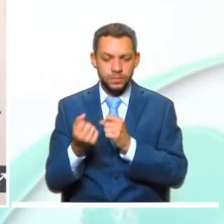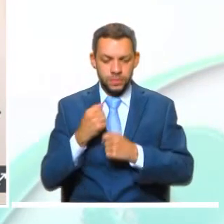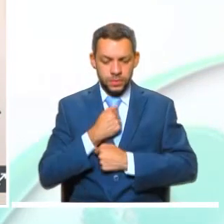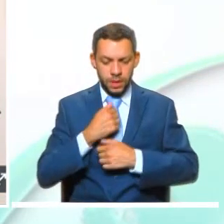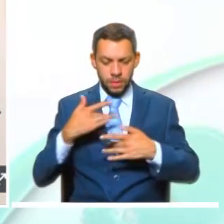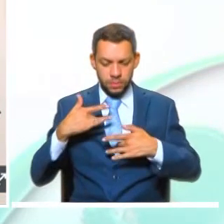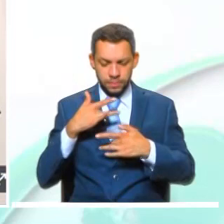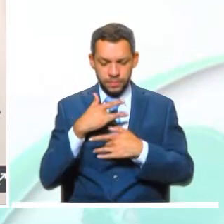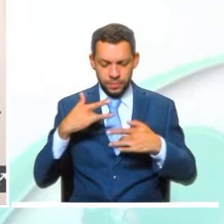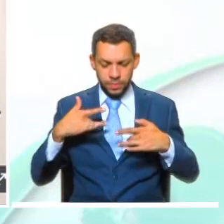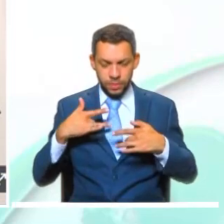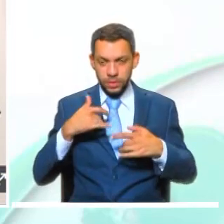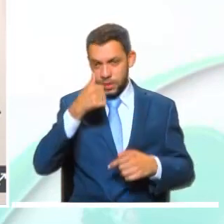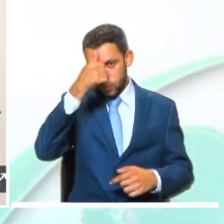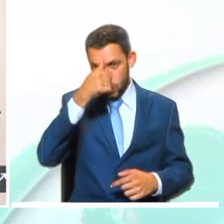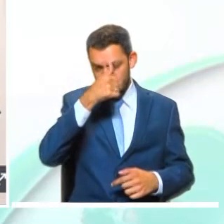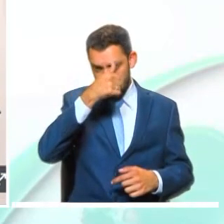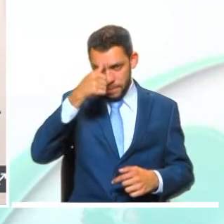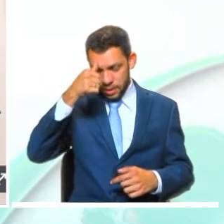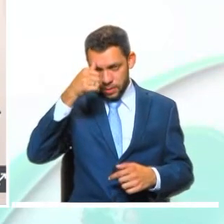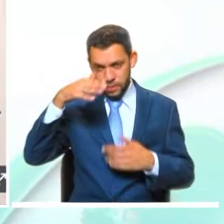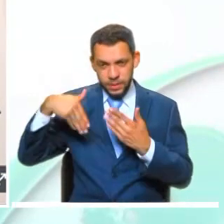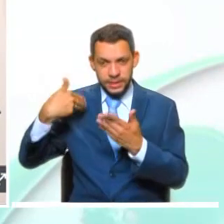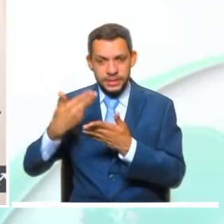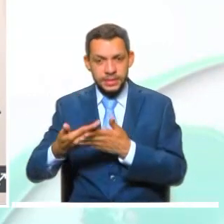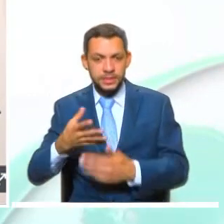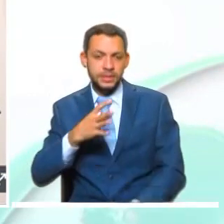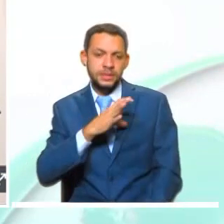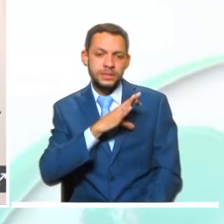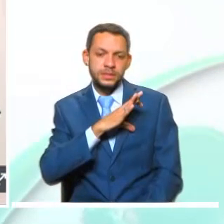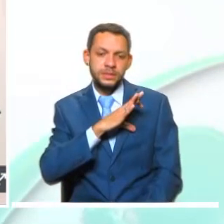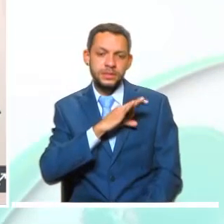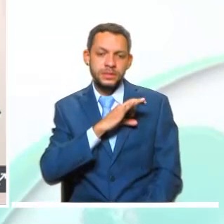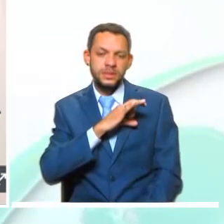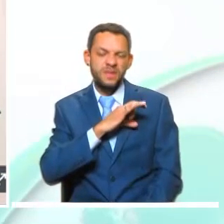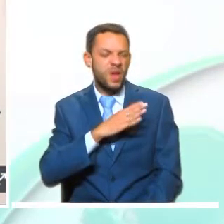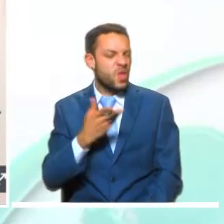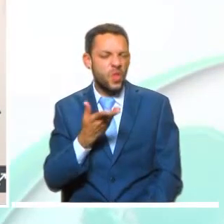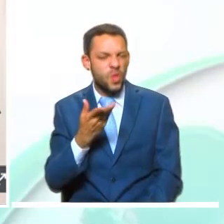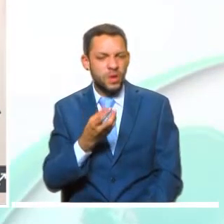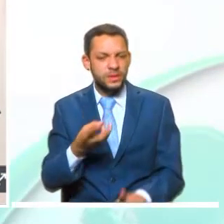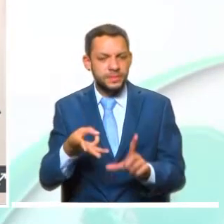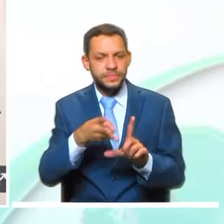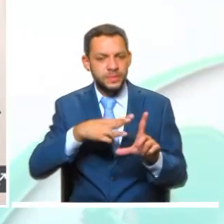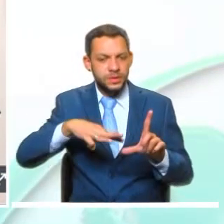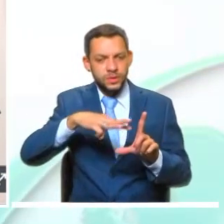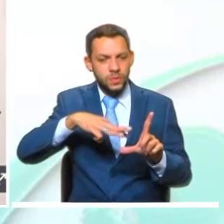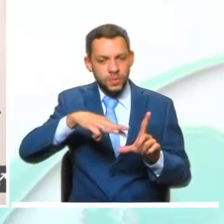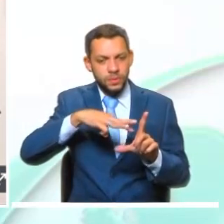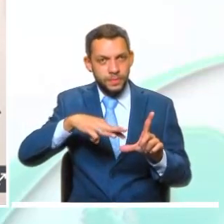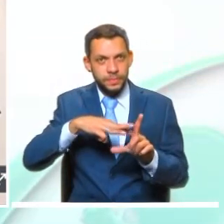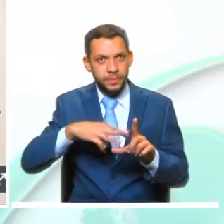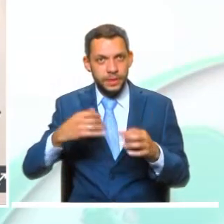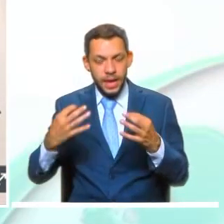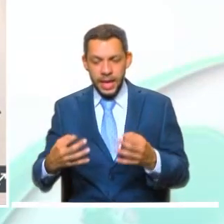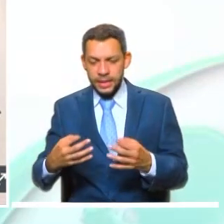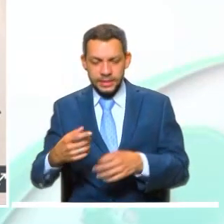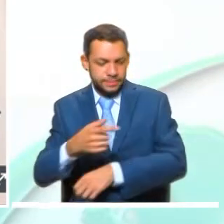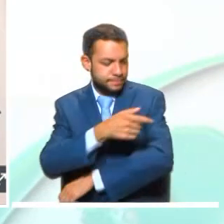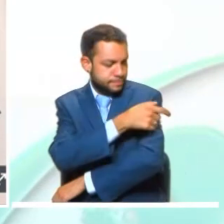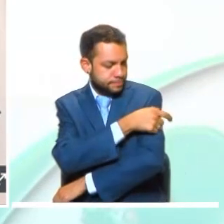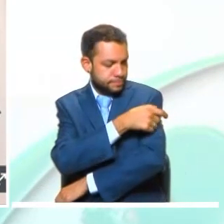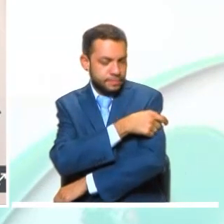domingo a sábado lo hacemos en dosquebradas y durante estos seis días tienen un dispositivo acá